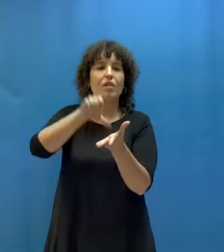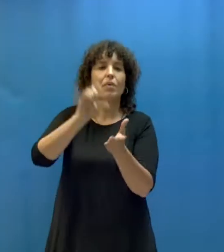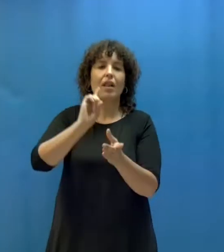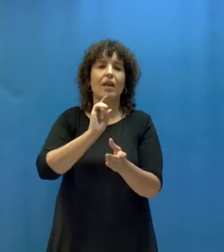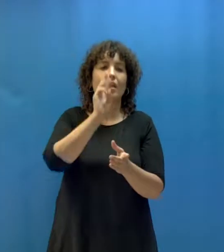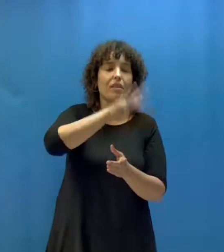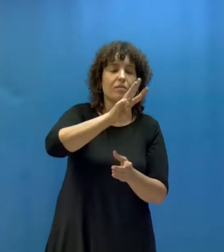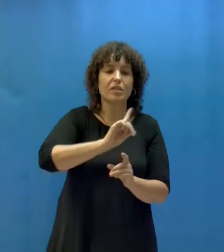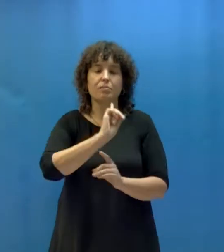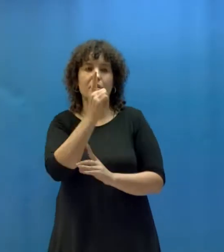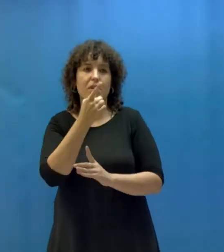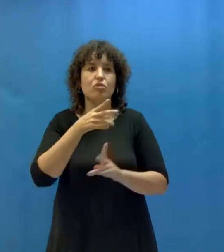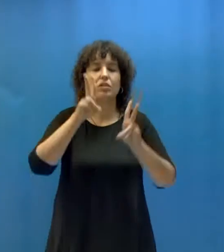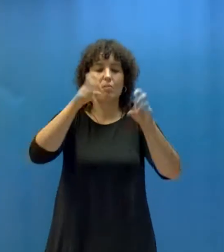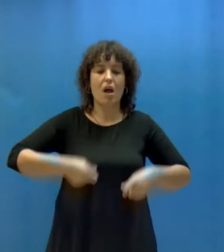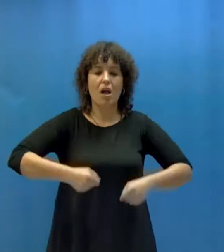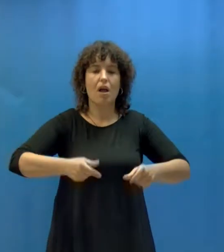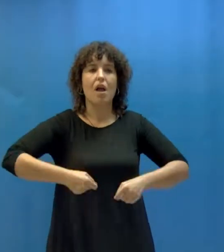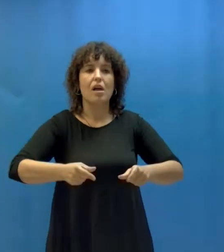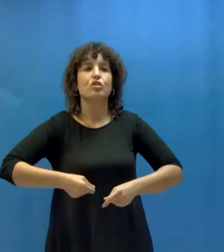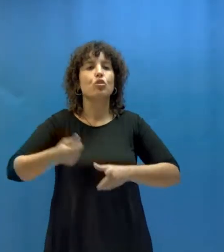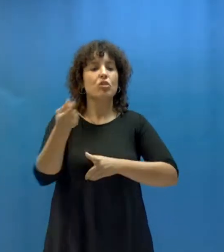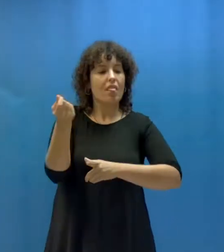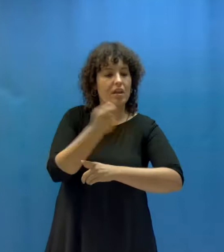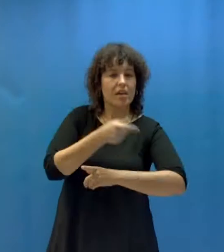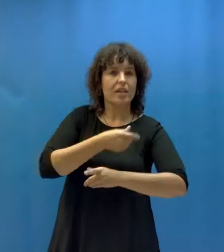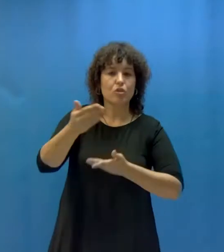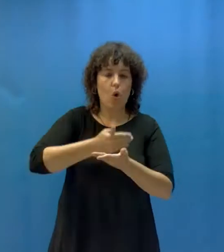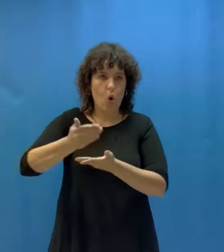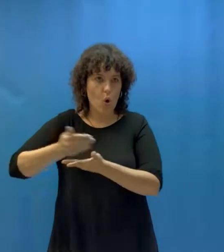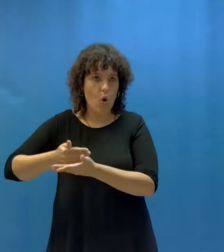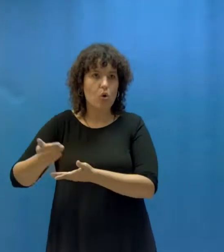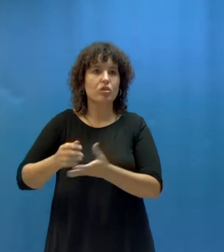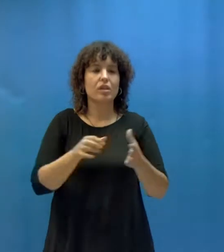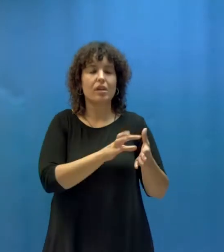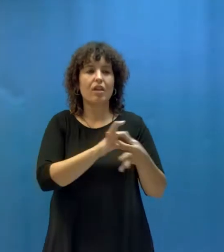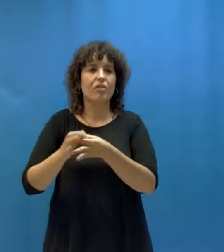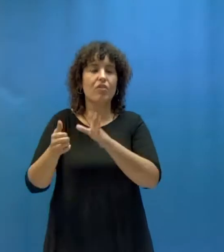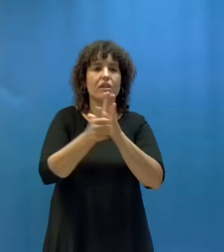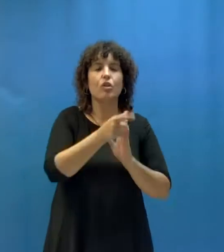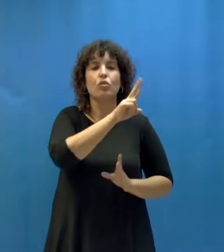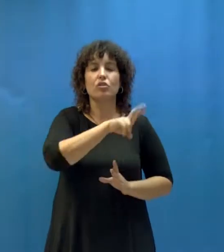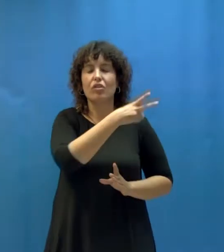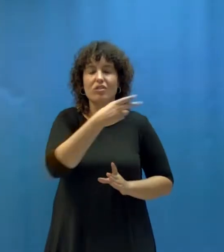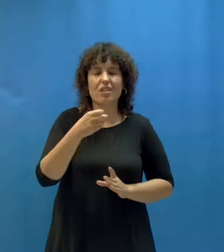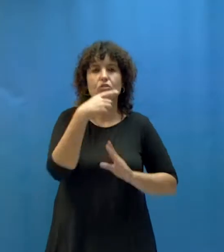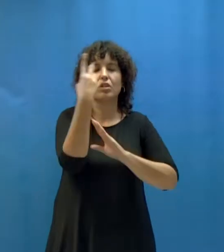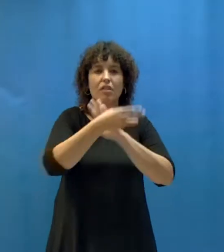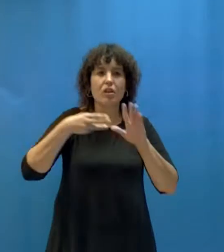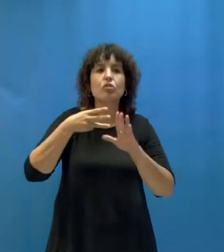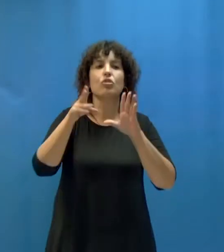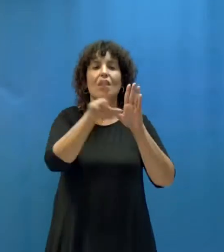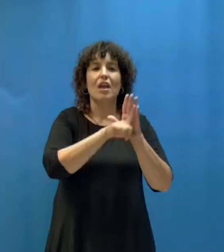relativo a reparos en materia de gastos y anomalías en materia de ingresos. Conforme dispone el artículo 218 del texto refundido de la Ley Regulada de las